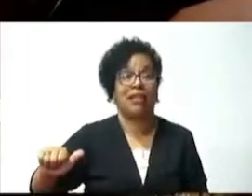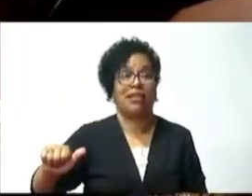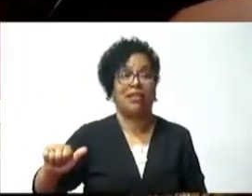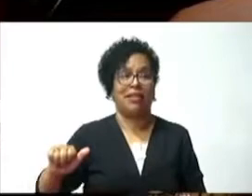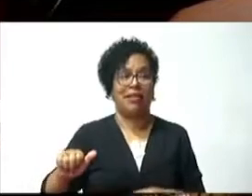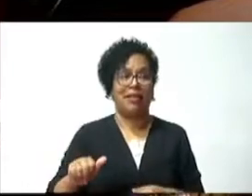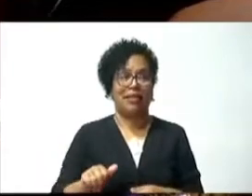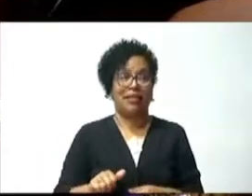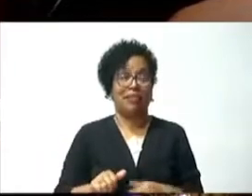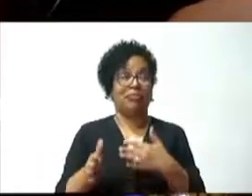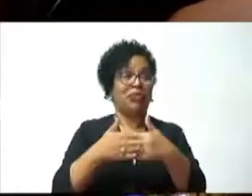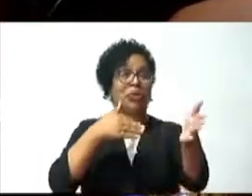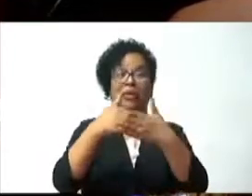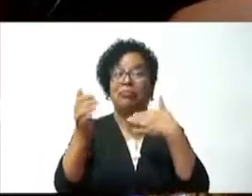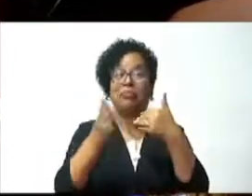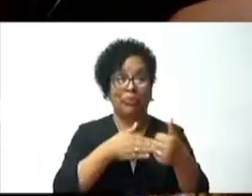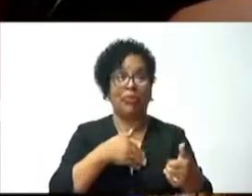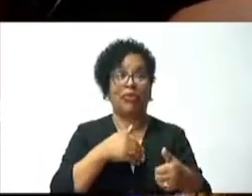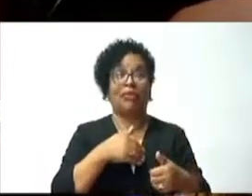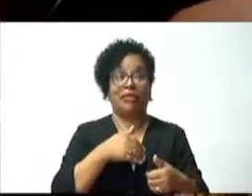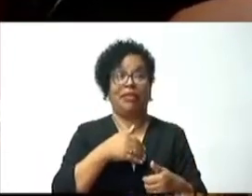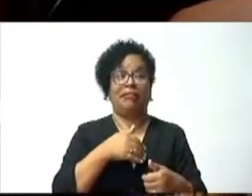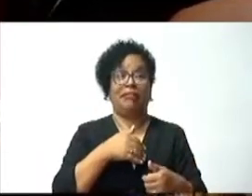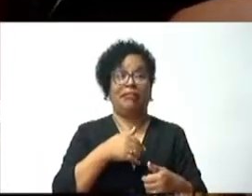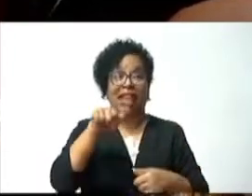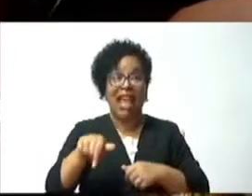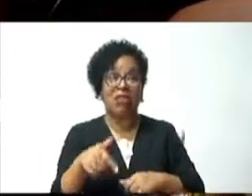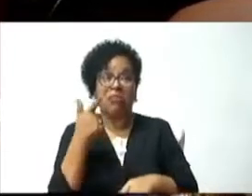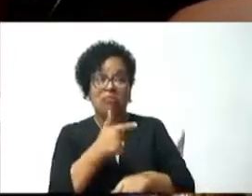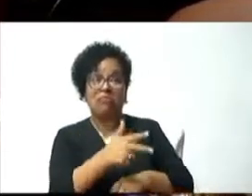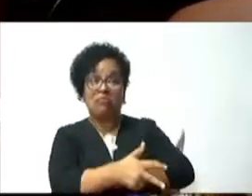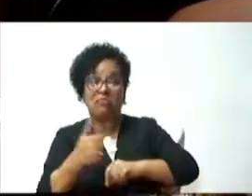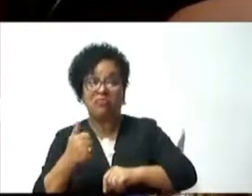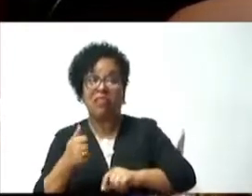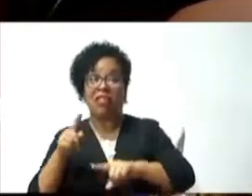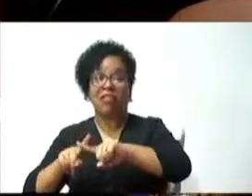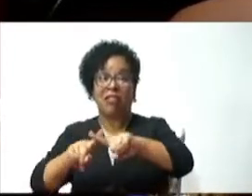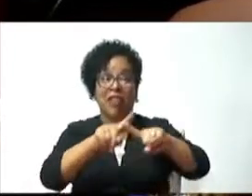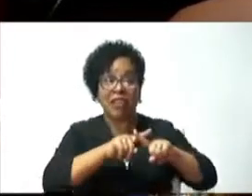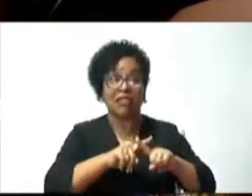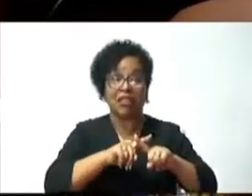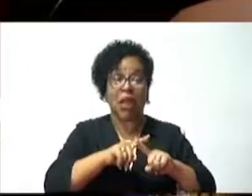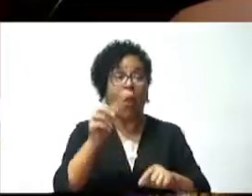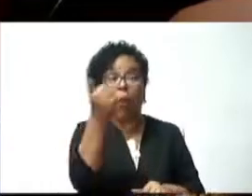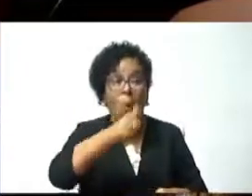de todo. Y ese es un tema que ya hay que frenarlo. Muchas gracias, presidente.